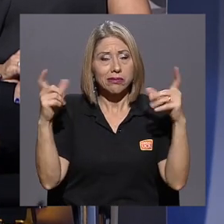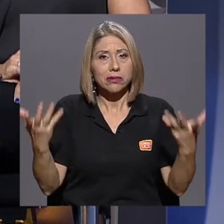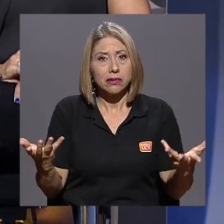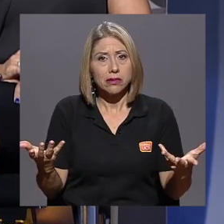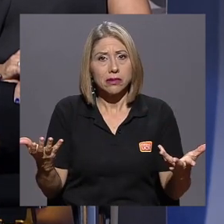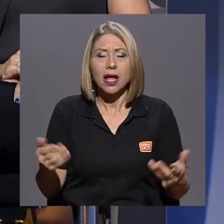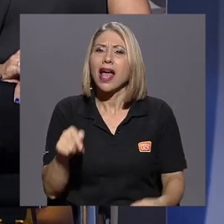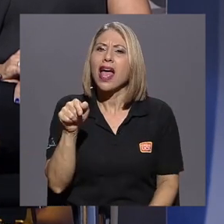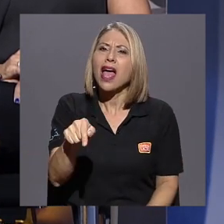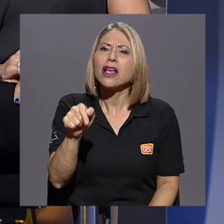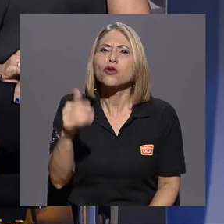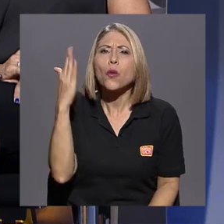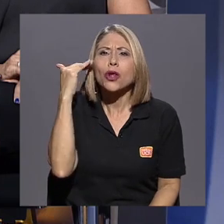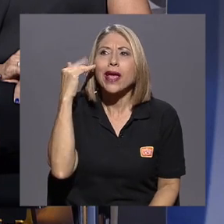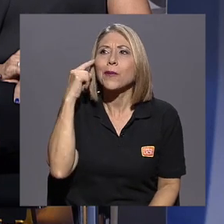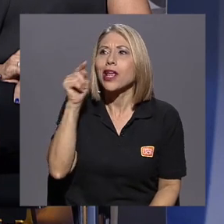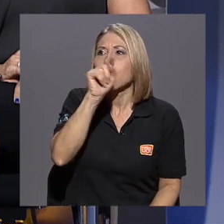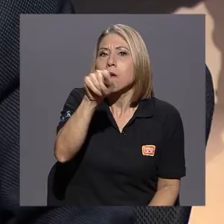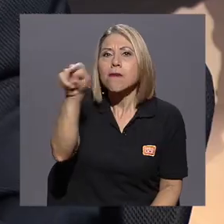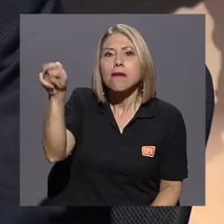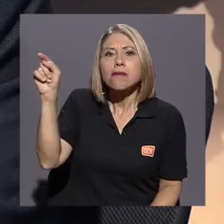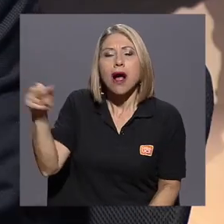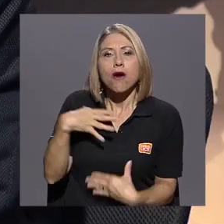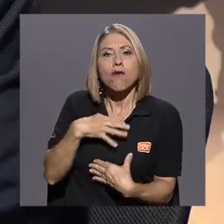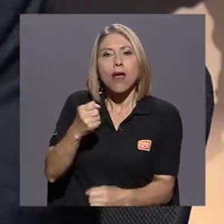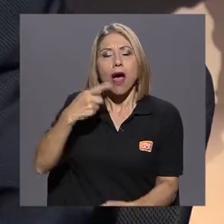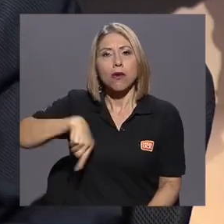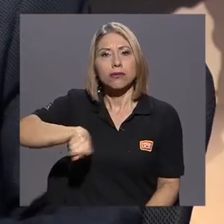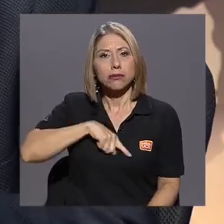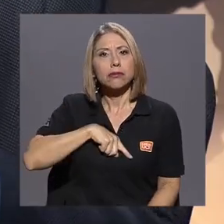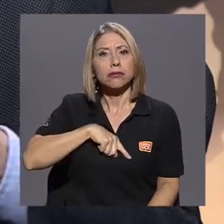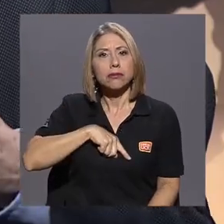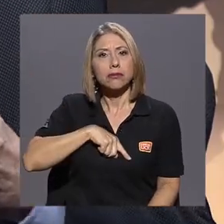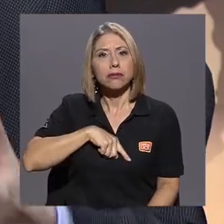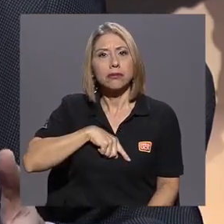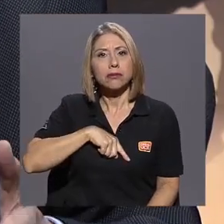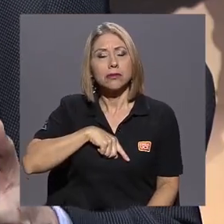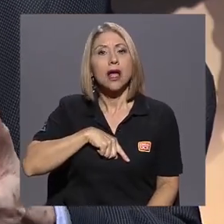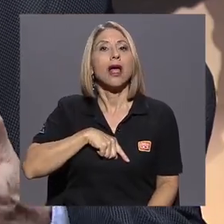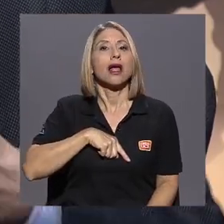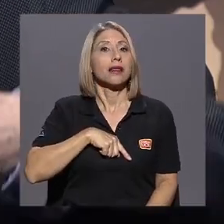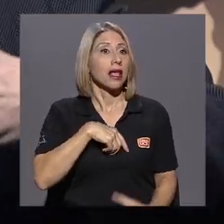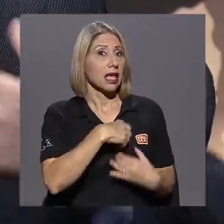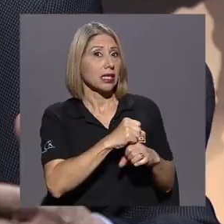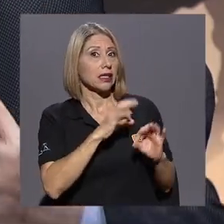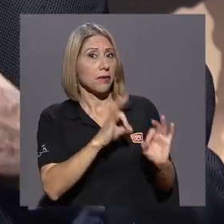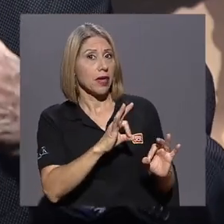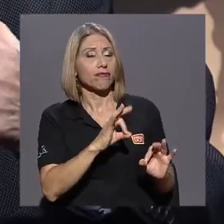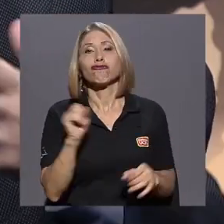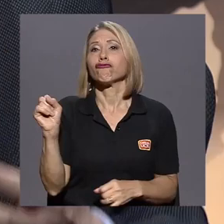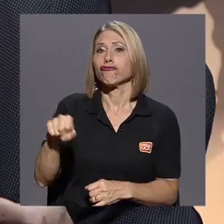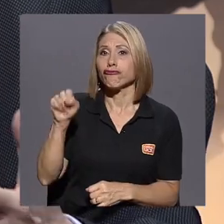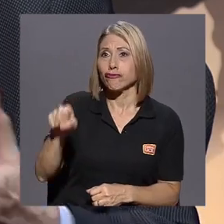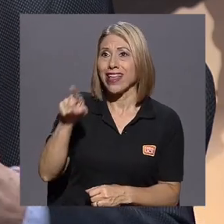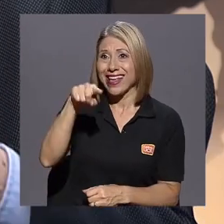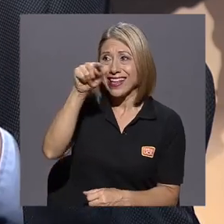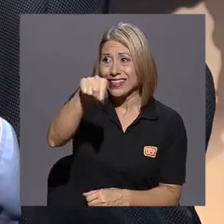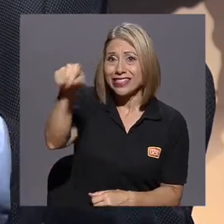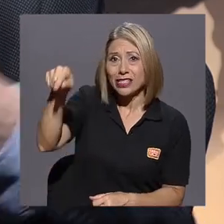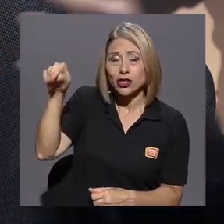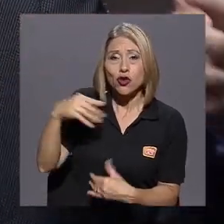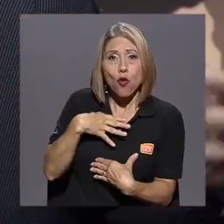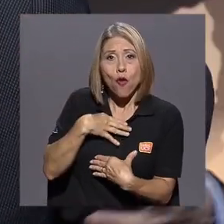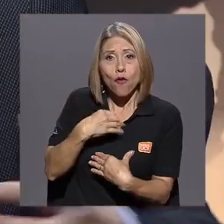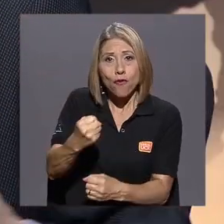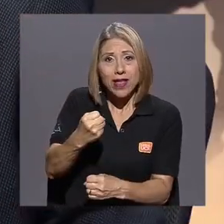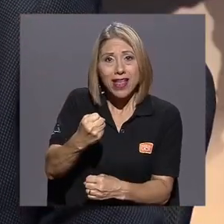O sea, eso porque han confiado en nosotros, porque han confiado en que el ambiente educativo